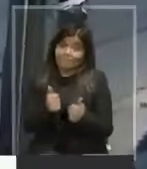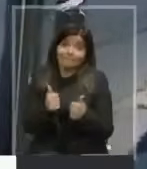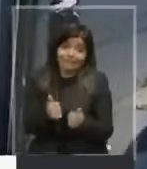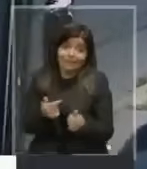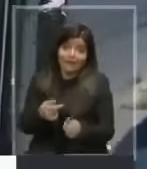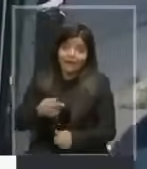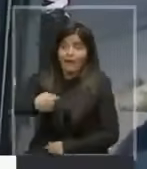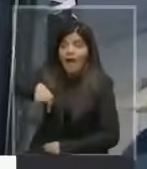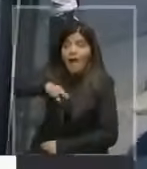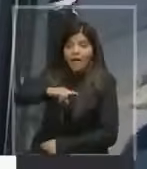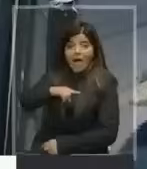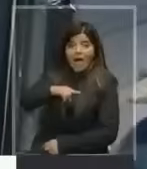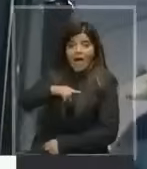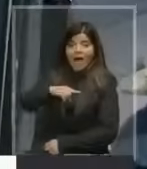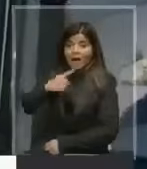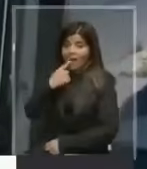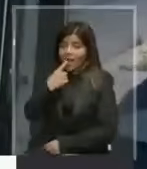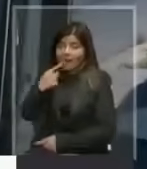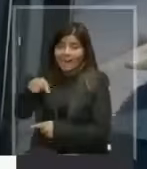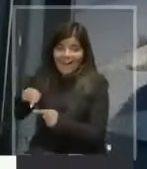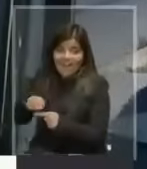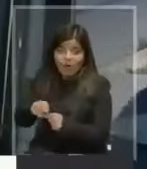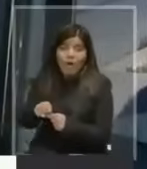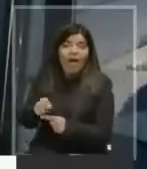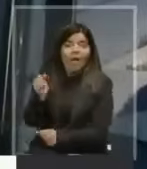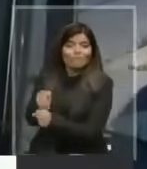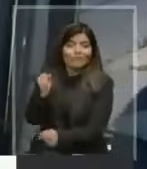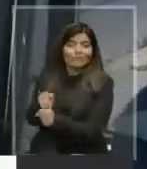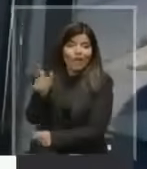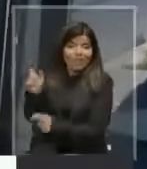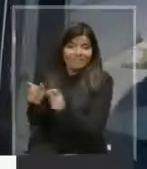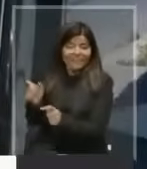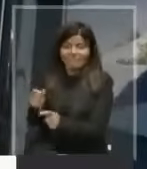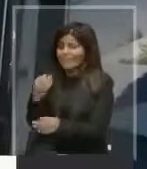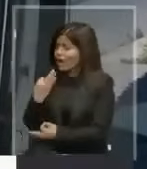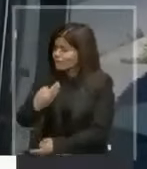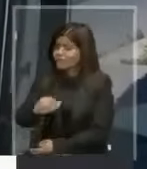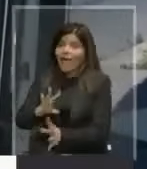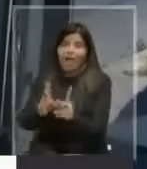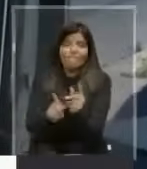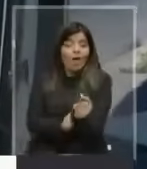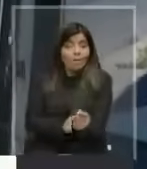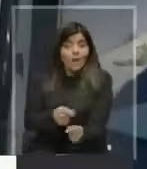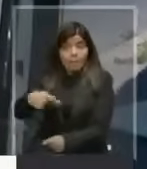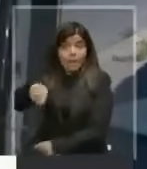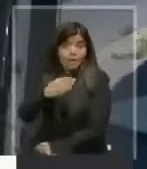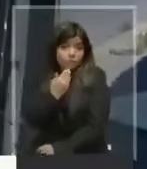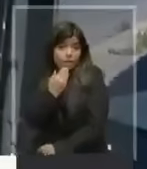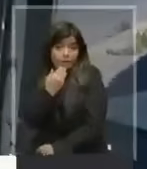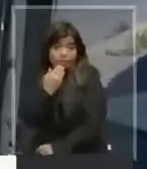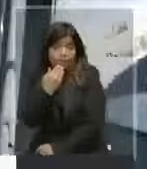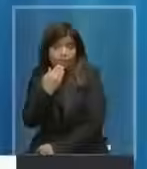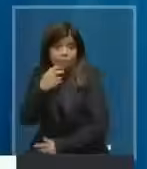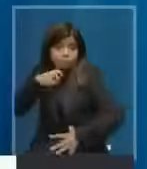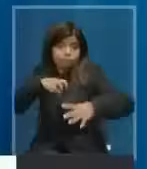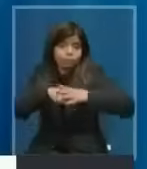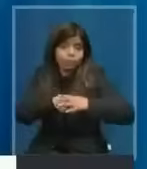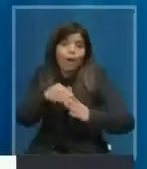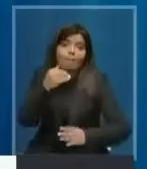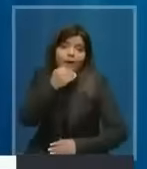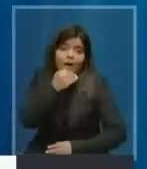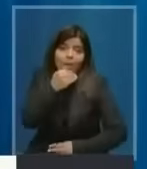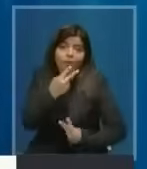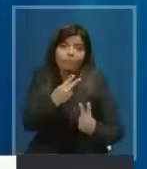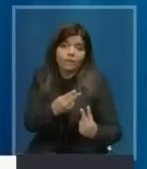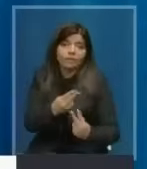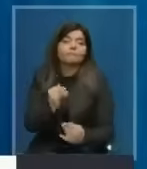en La Legua hay gente muy buena, gente trabajadora, que tiene familia. Y para ello igual le acortaría mucho más el viaje. Es